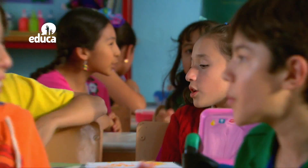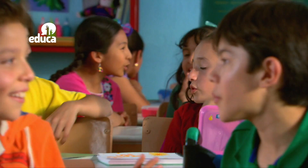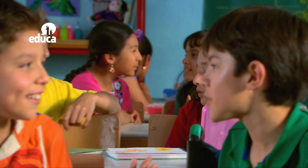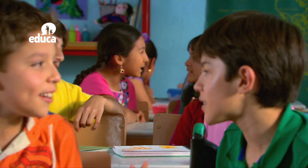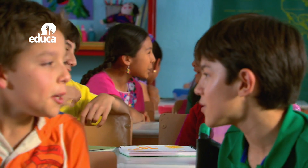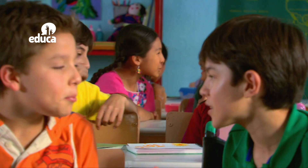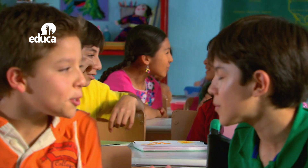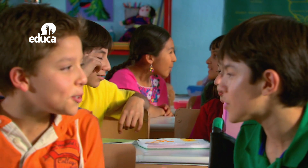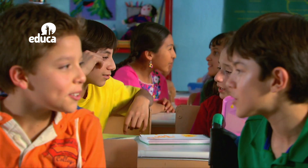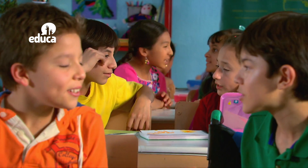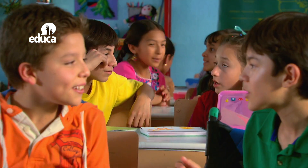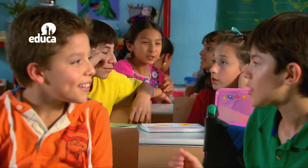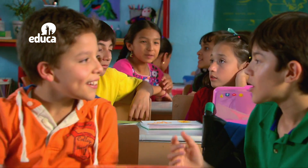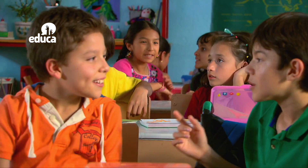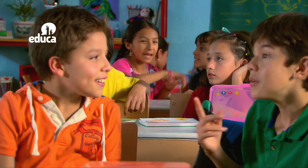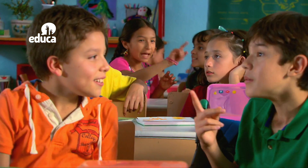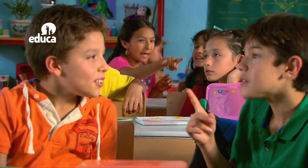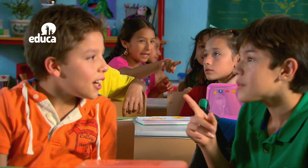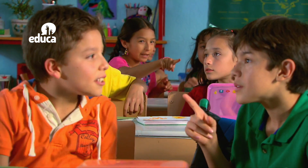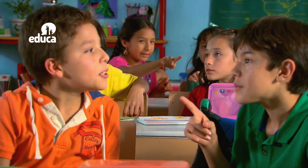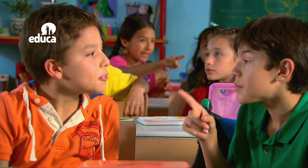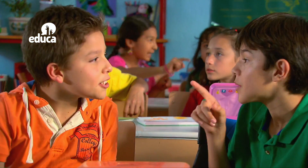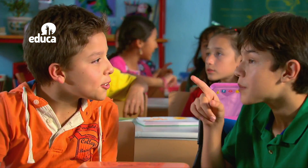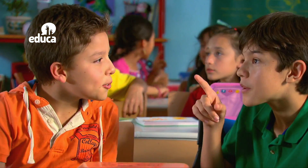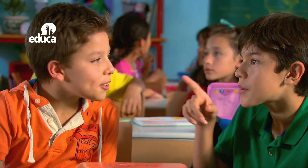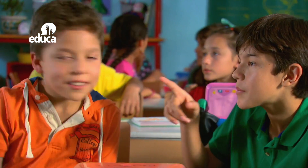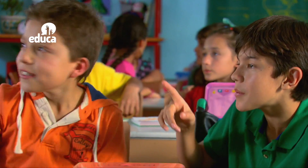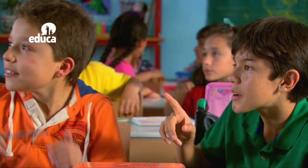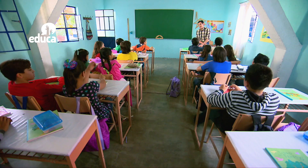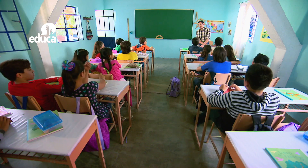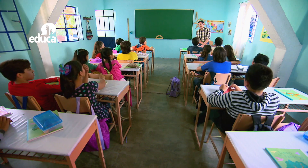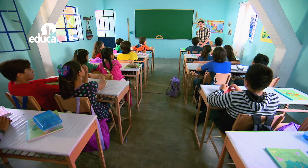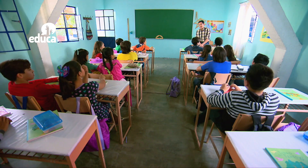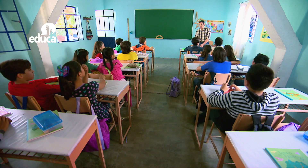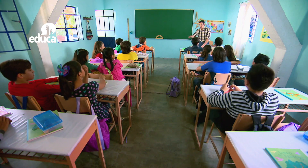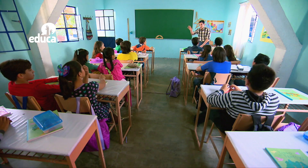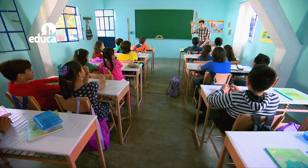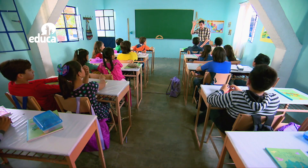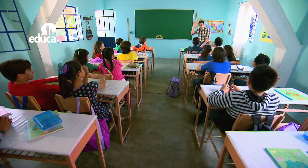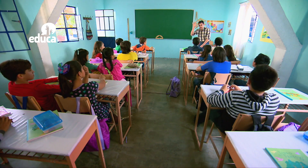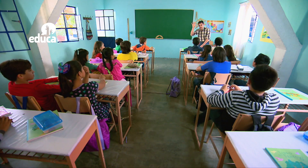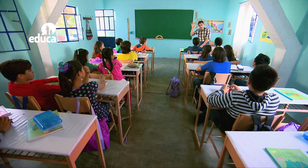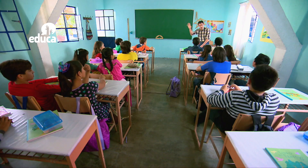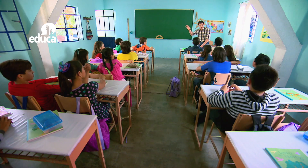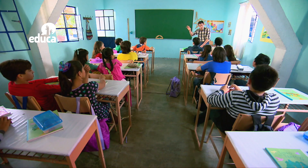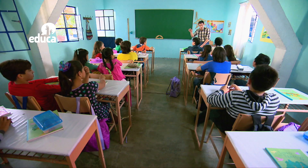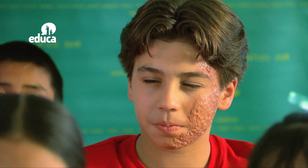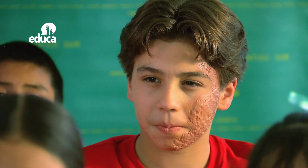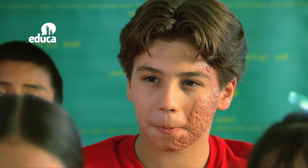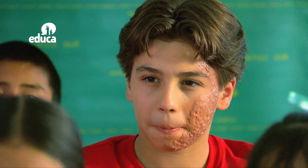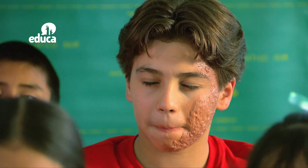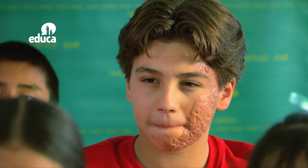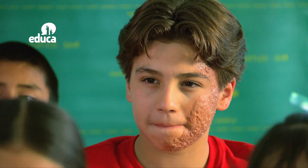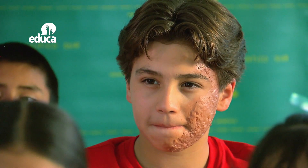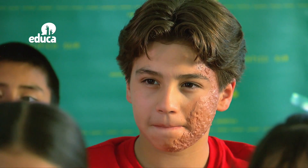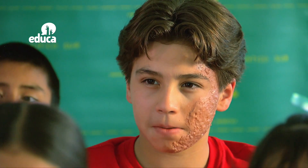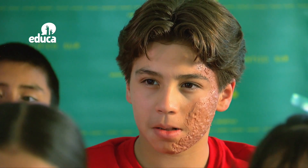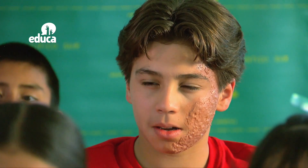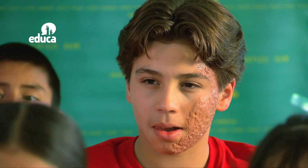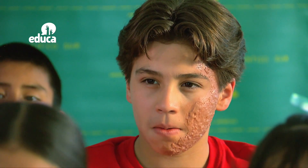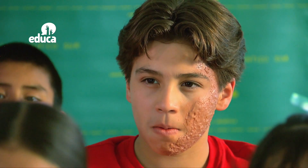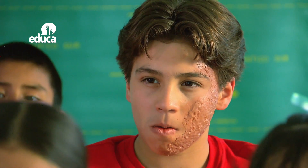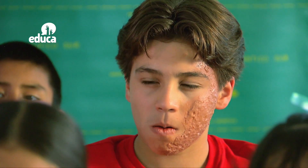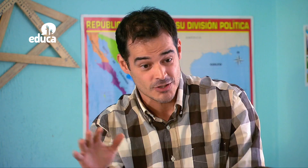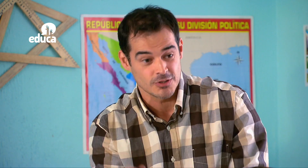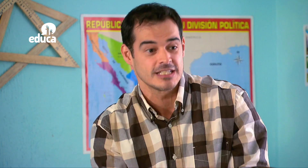Ah, pero algo muy importante es que seguramente va a haber muchos proyectos y no todos se pueden presentar. Así que todos se van a exponer en el patio. Y los tres que tengan más votos